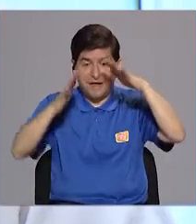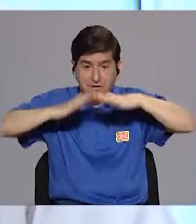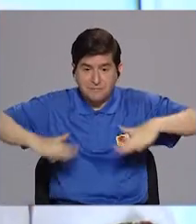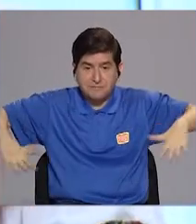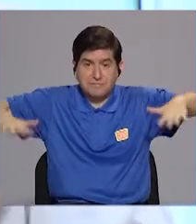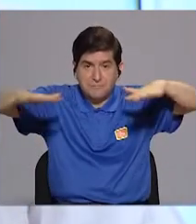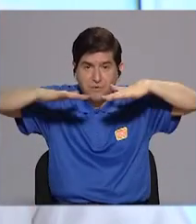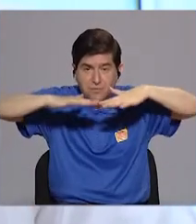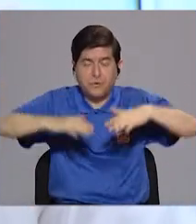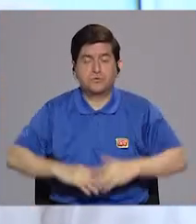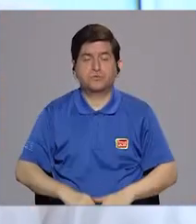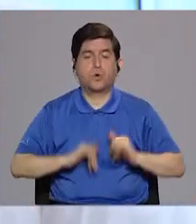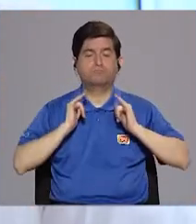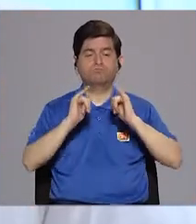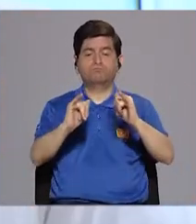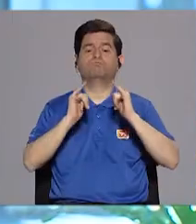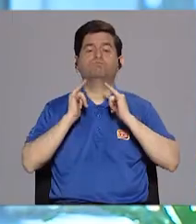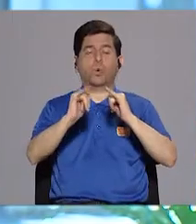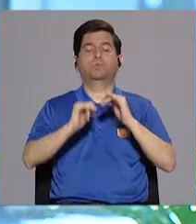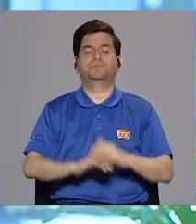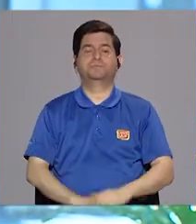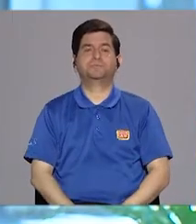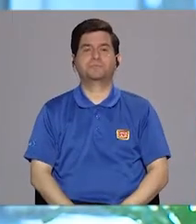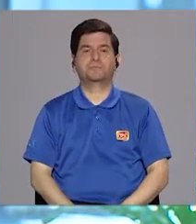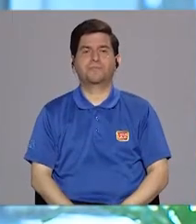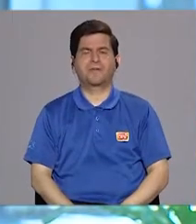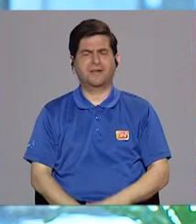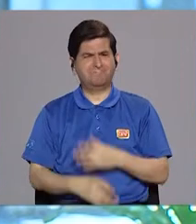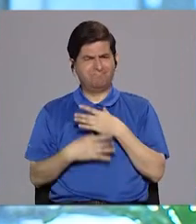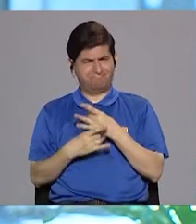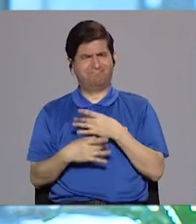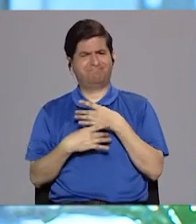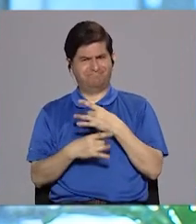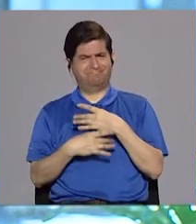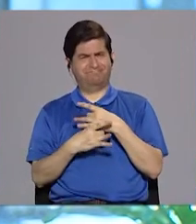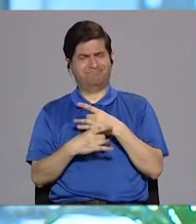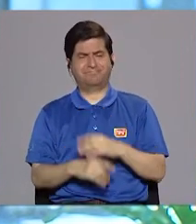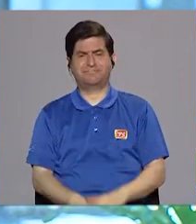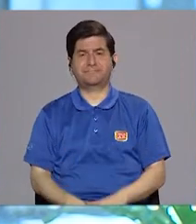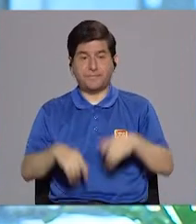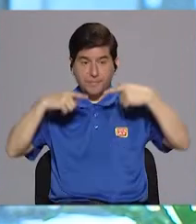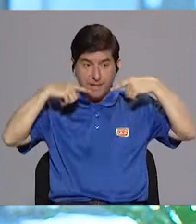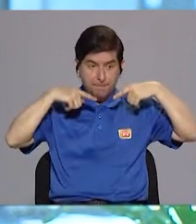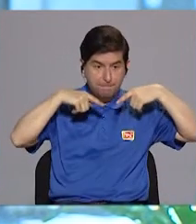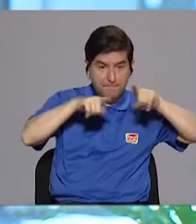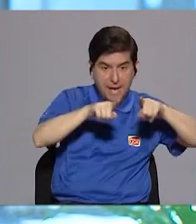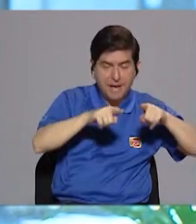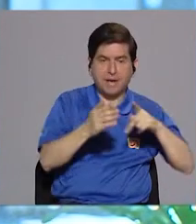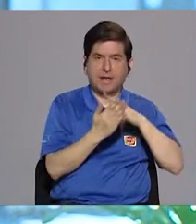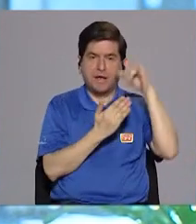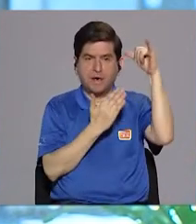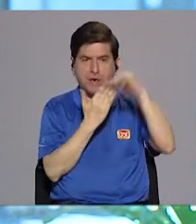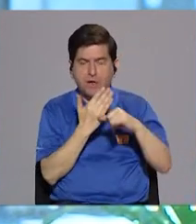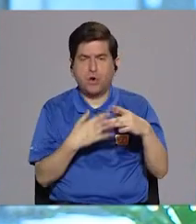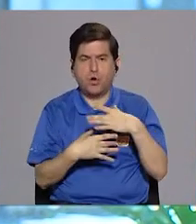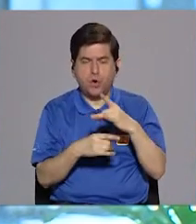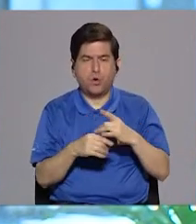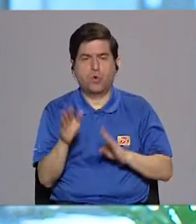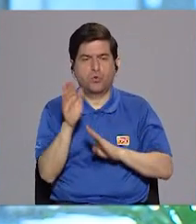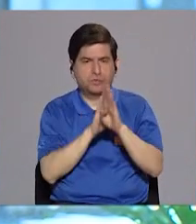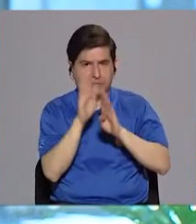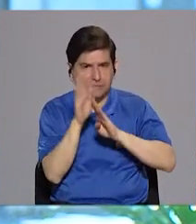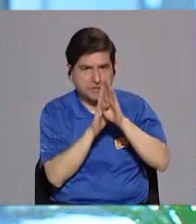entorno común, ¿no? Ahora, es muy curioso porque paralelamente a eso hay un proyecto muy interesante que